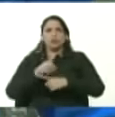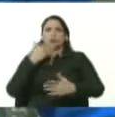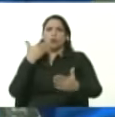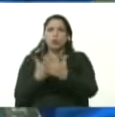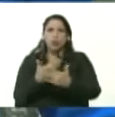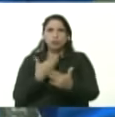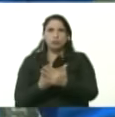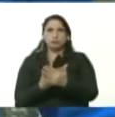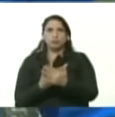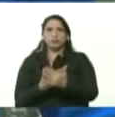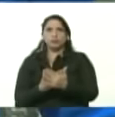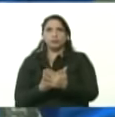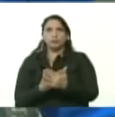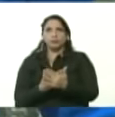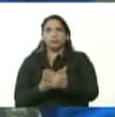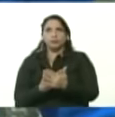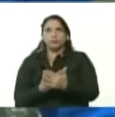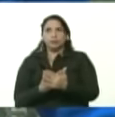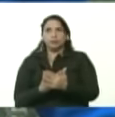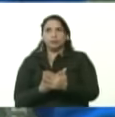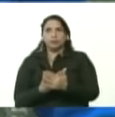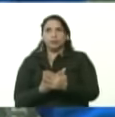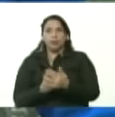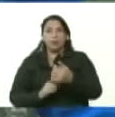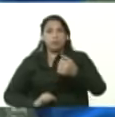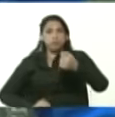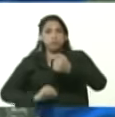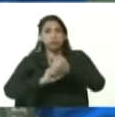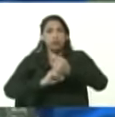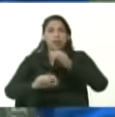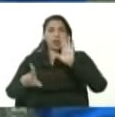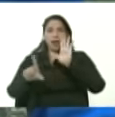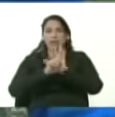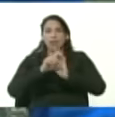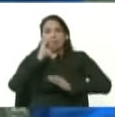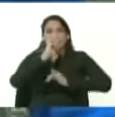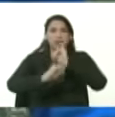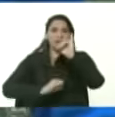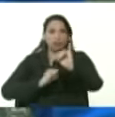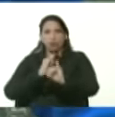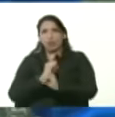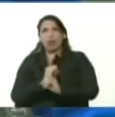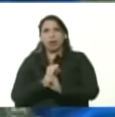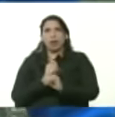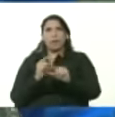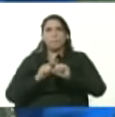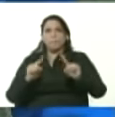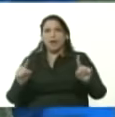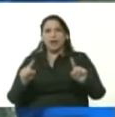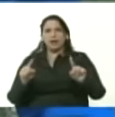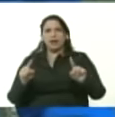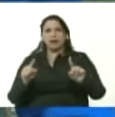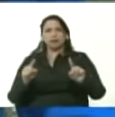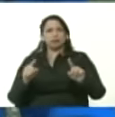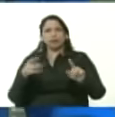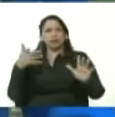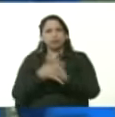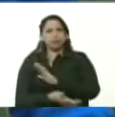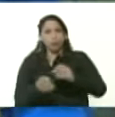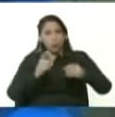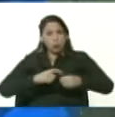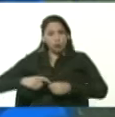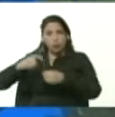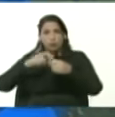propósitos. El basamento de la legalidad internacional y para lo que se conformó esta